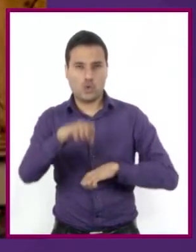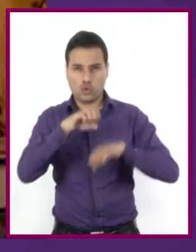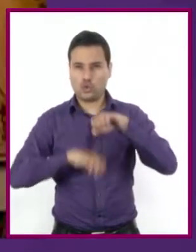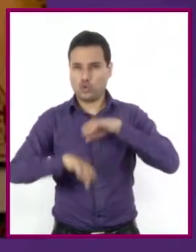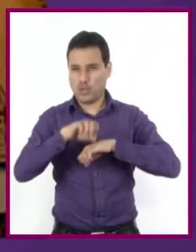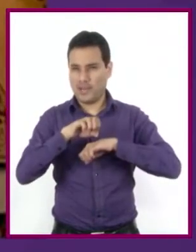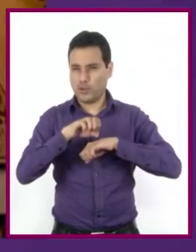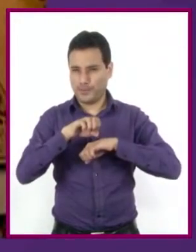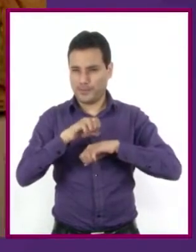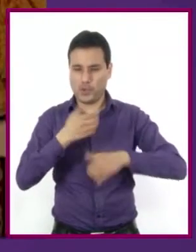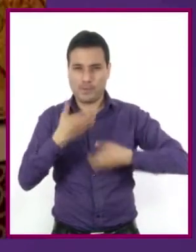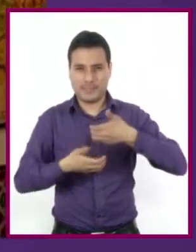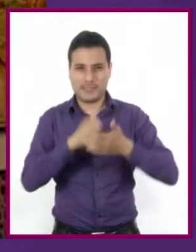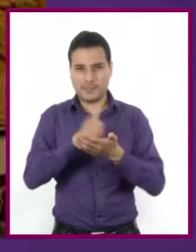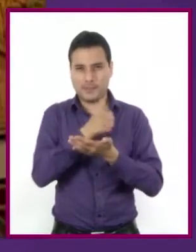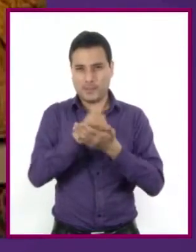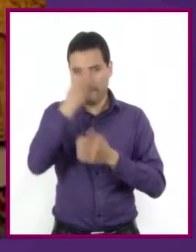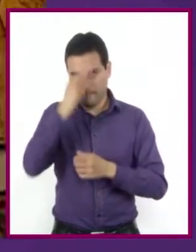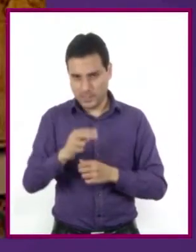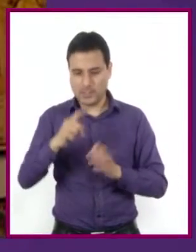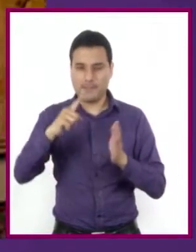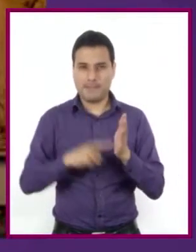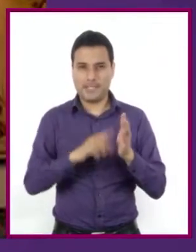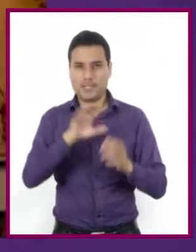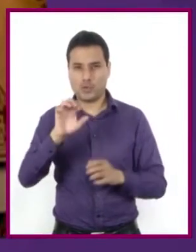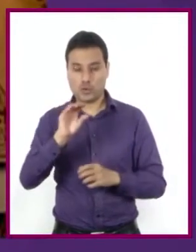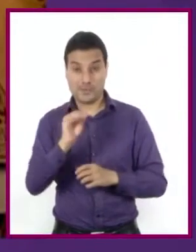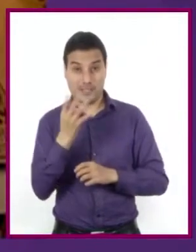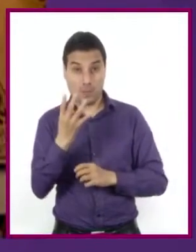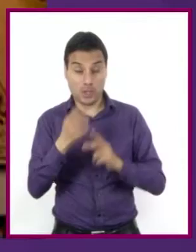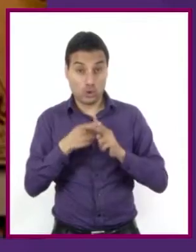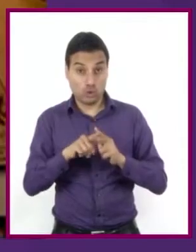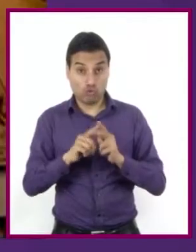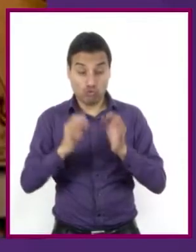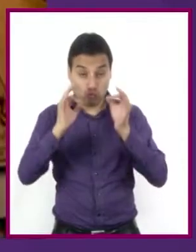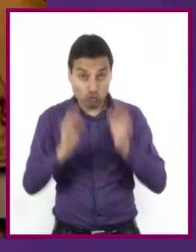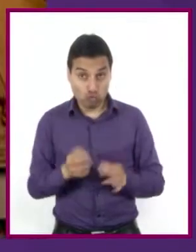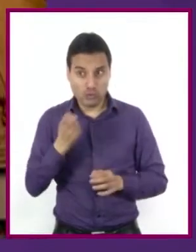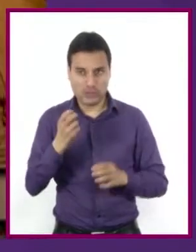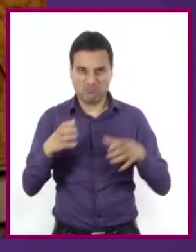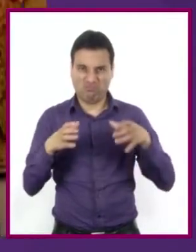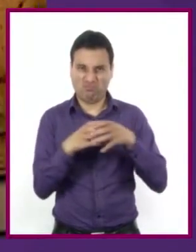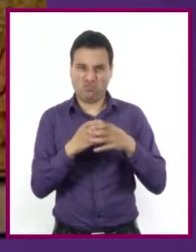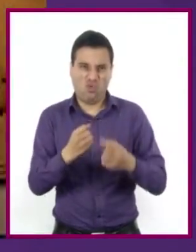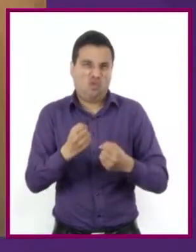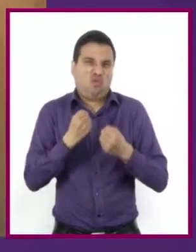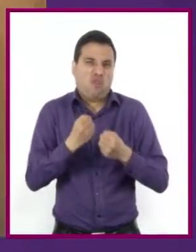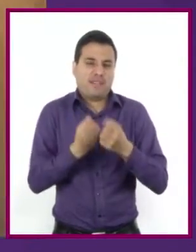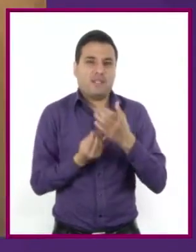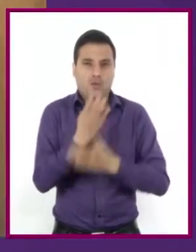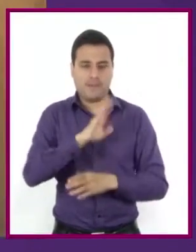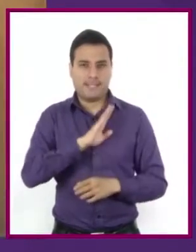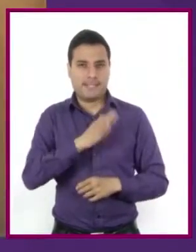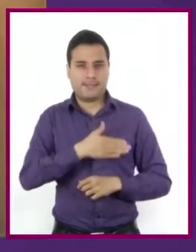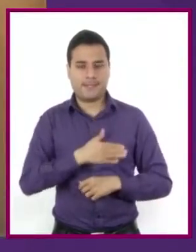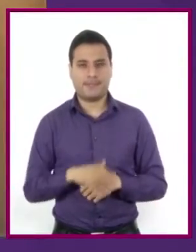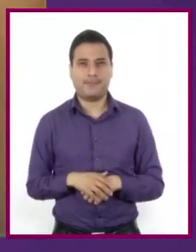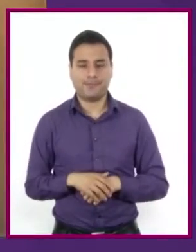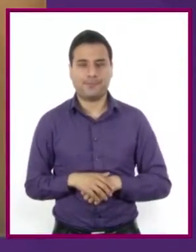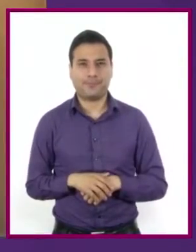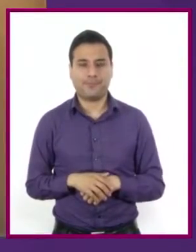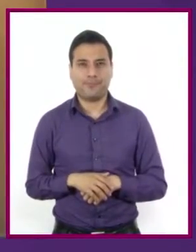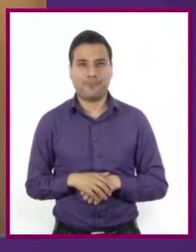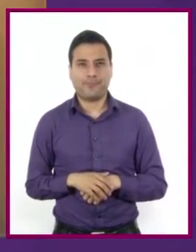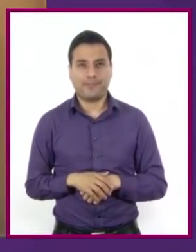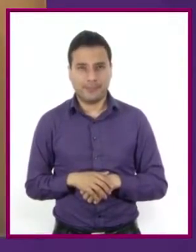de la Ciudad de México, creado en 1594, fue una de las corporaciones más poderosas de Nueva España. Debido al dominio